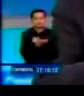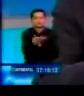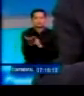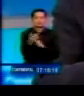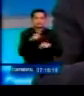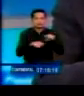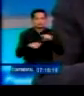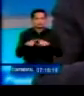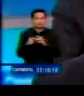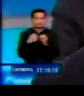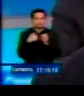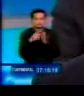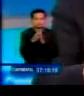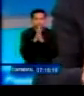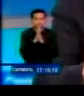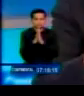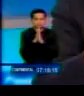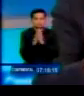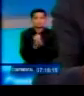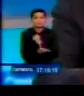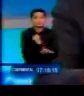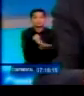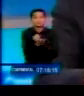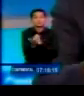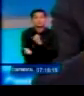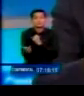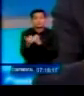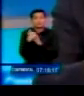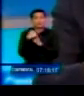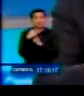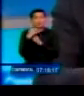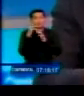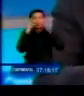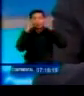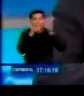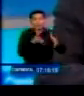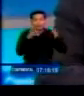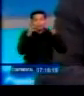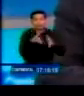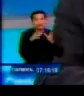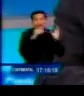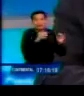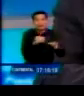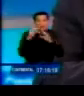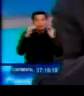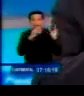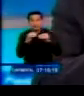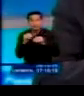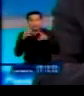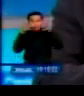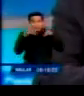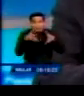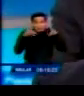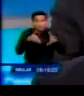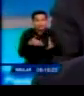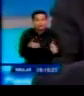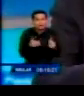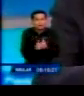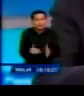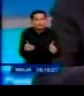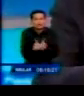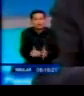amigos televidentes, no hagamos caso, a los rumores recurrentes